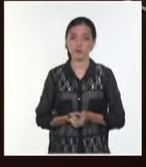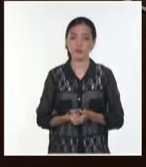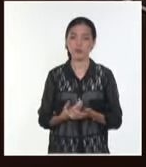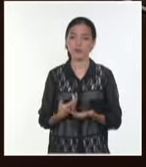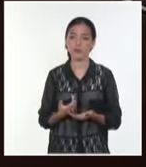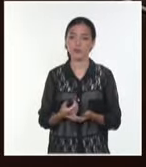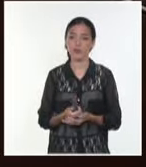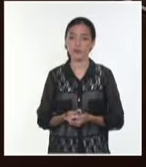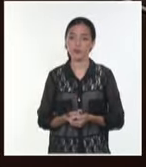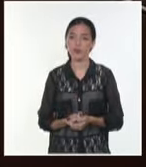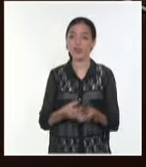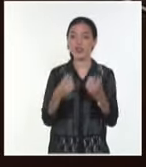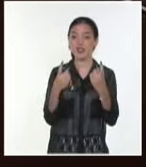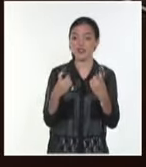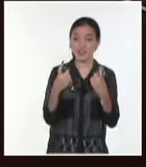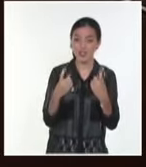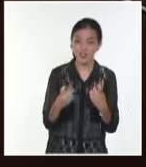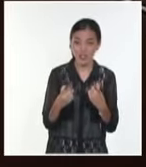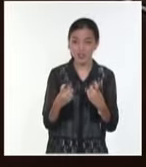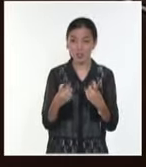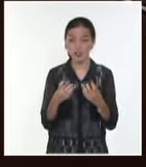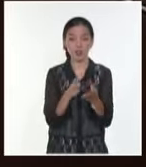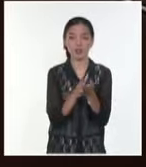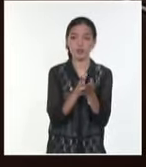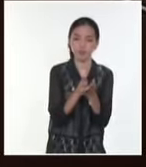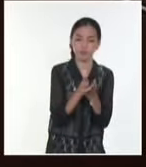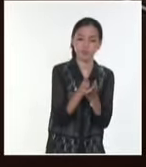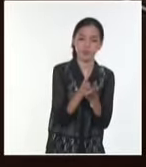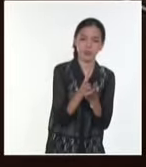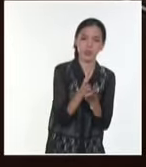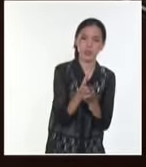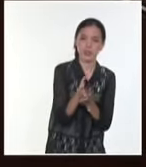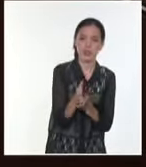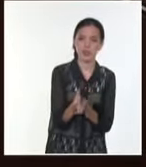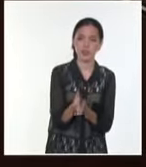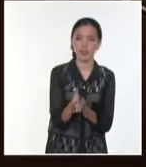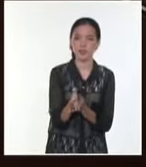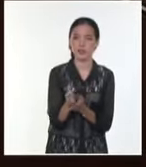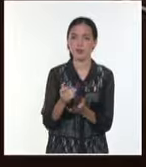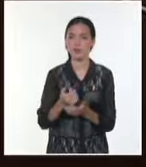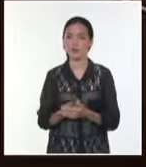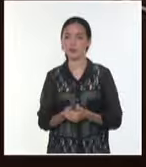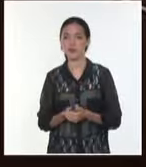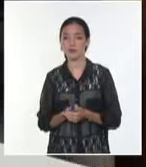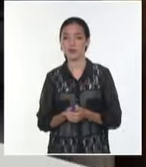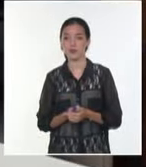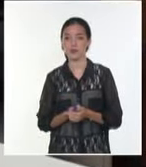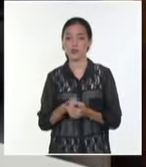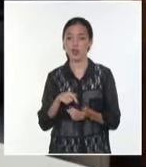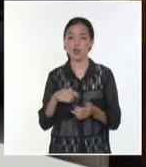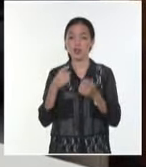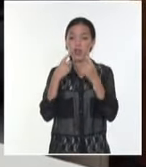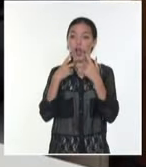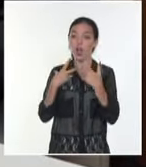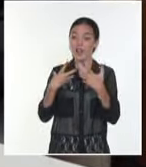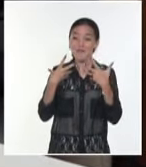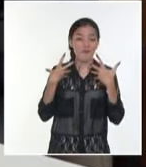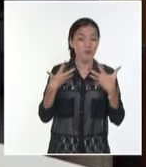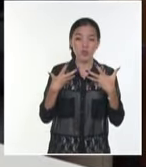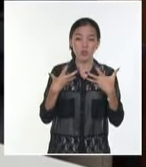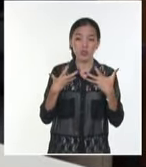necesario dar seguimiento, aseguró el viceprimer ministro Jorge Luis Tapia Fonseca. Para ello es imprescindible el papel de los cuadros,